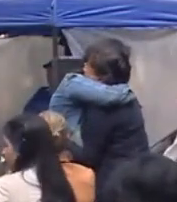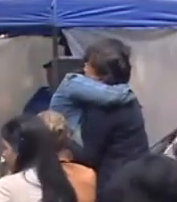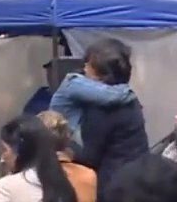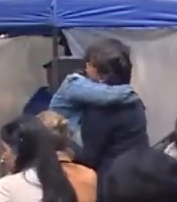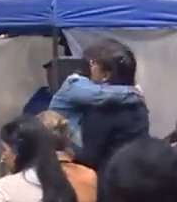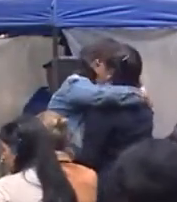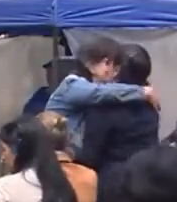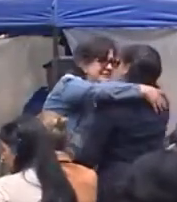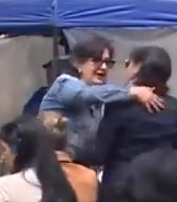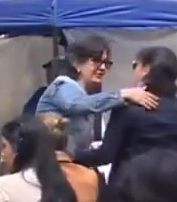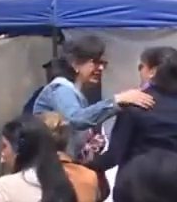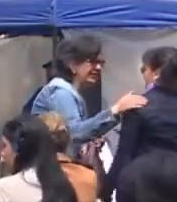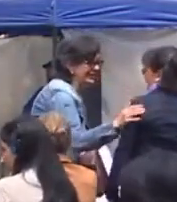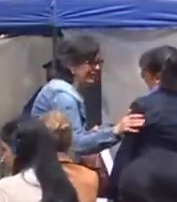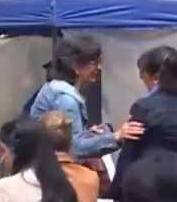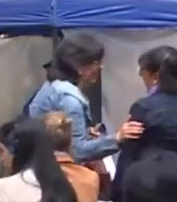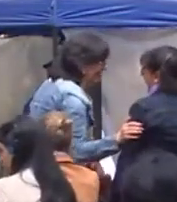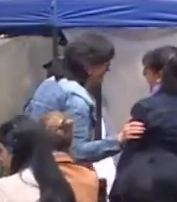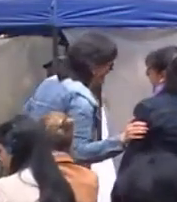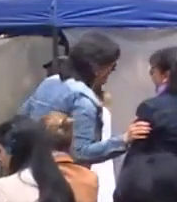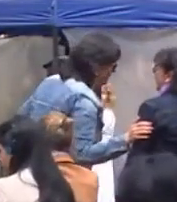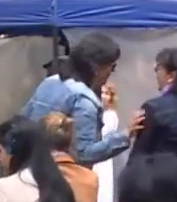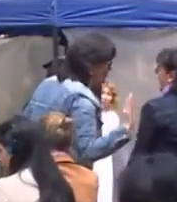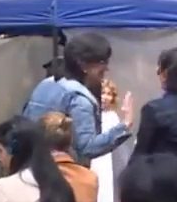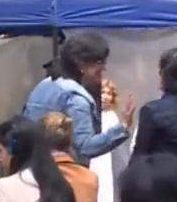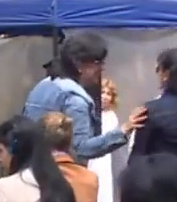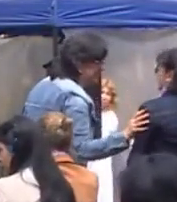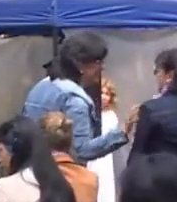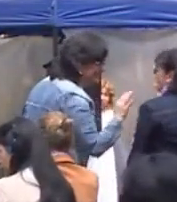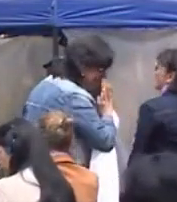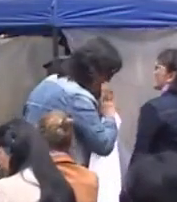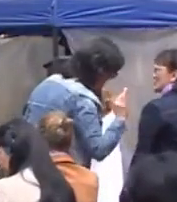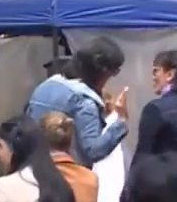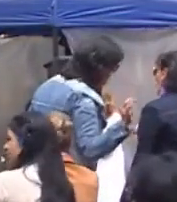pilar. Papá la bella se fue